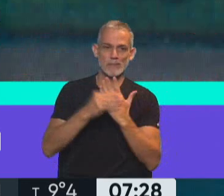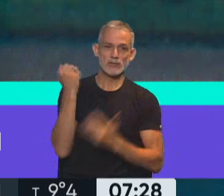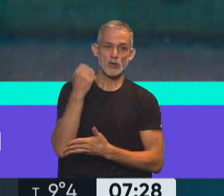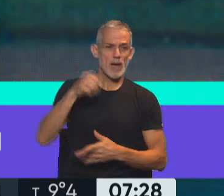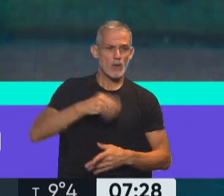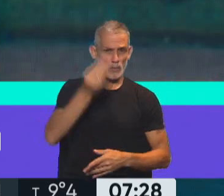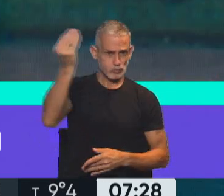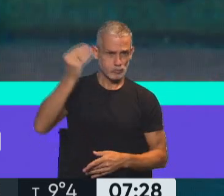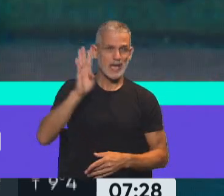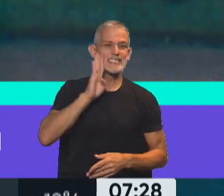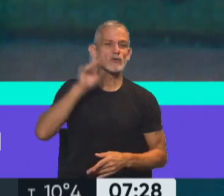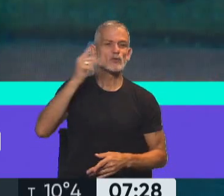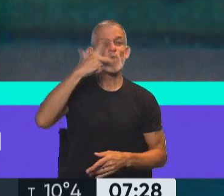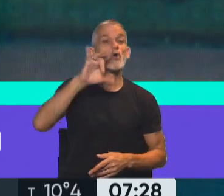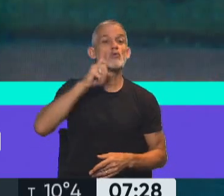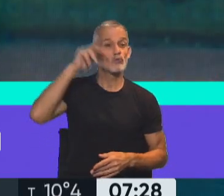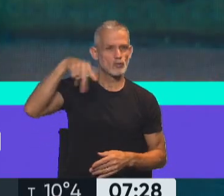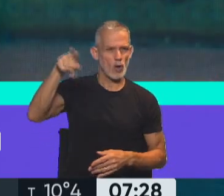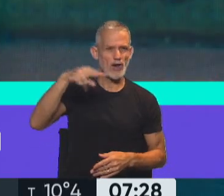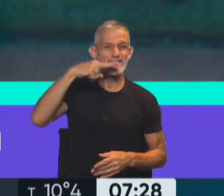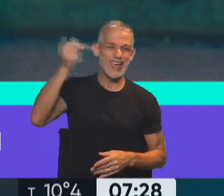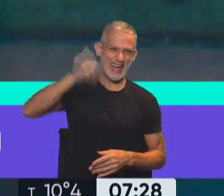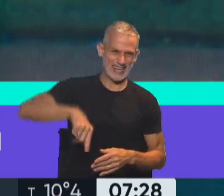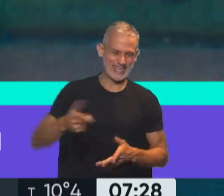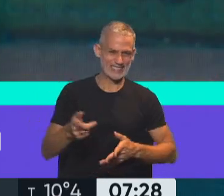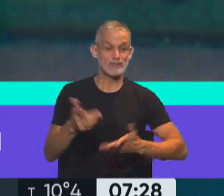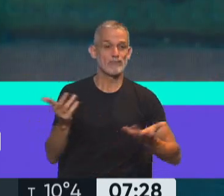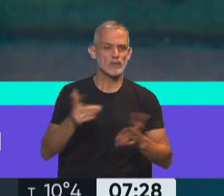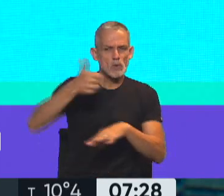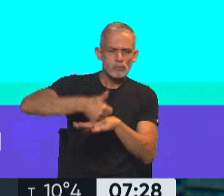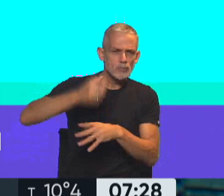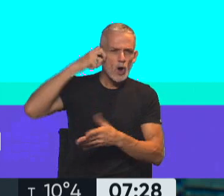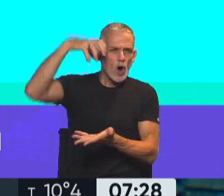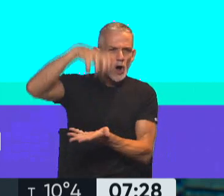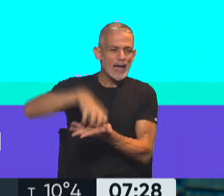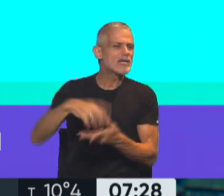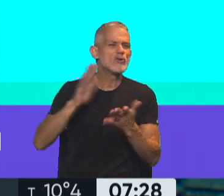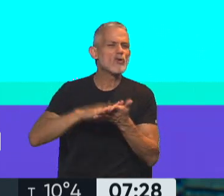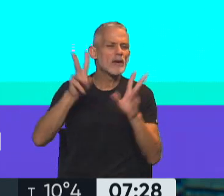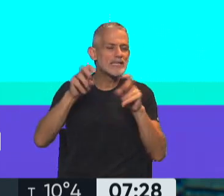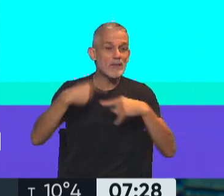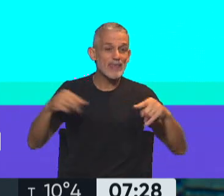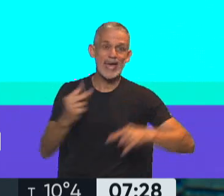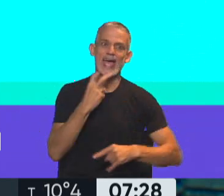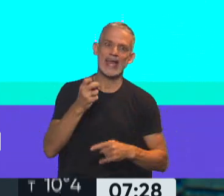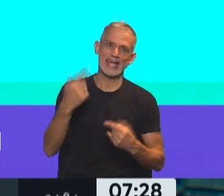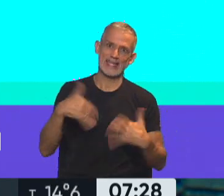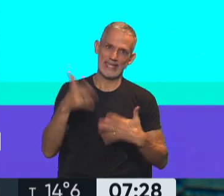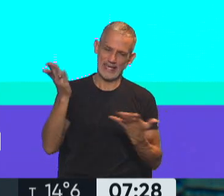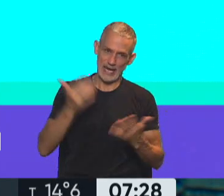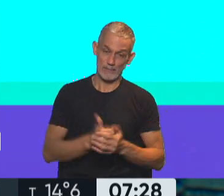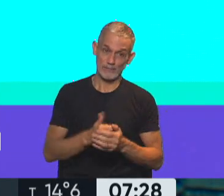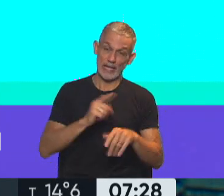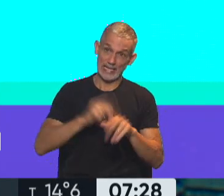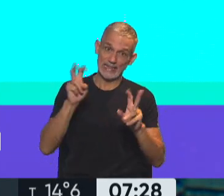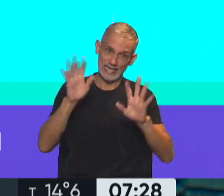eeuu precisamente en houston vuelve el viernes estuvo participando de un congreso nada más y nada menos que de energía el tema